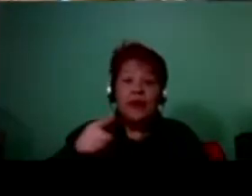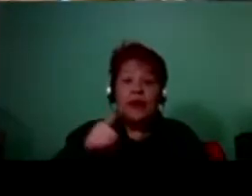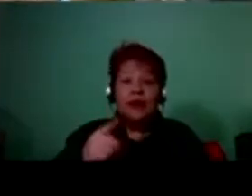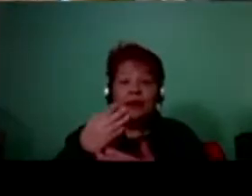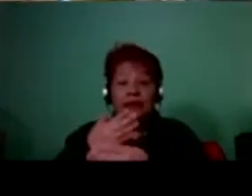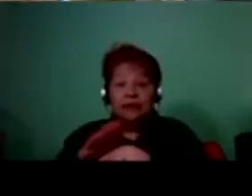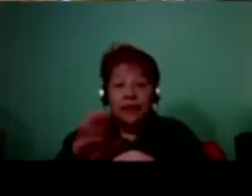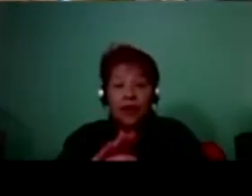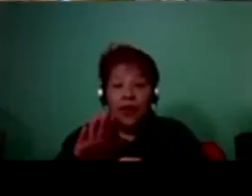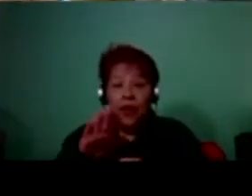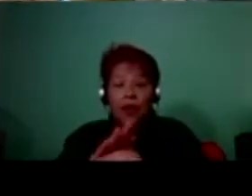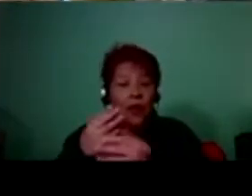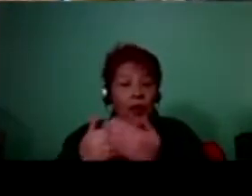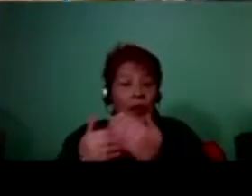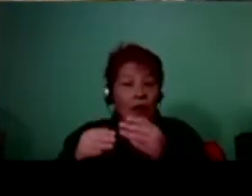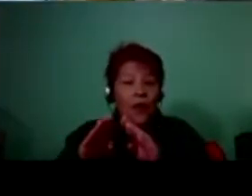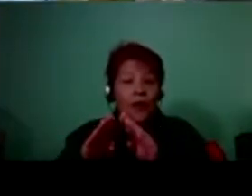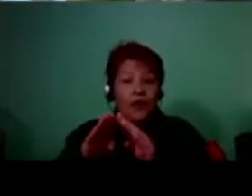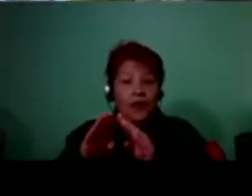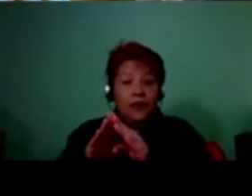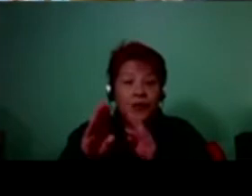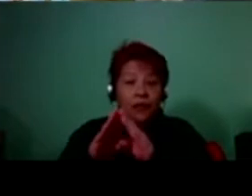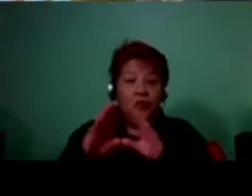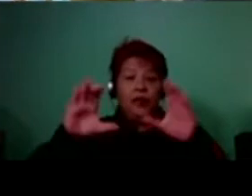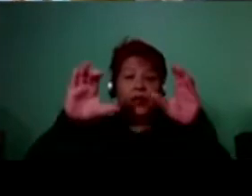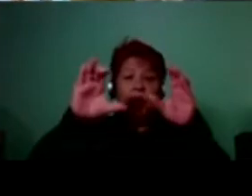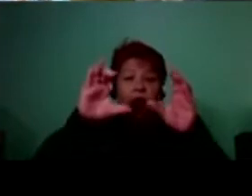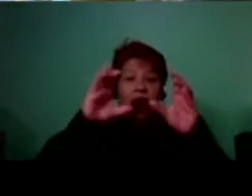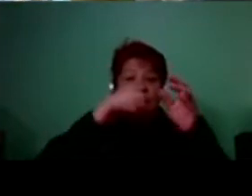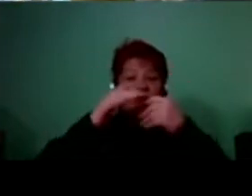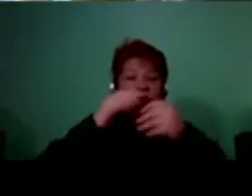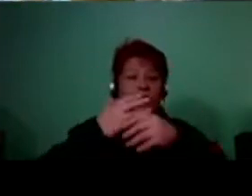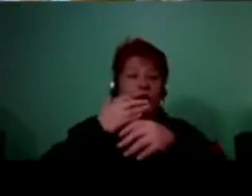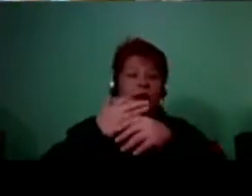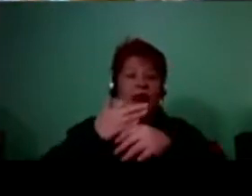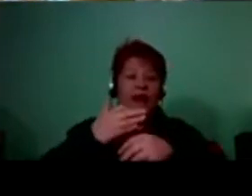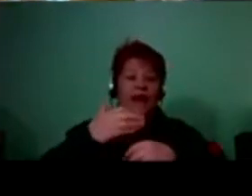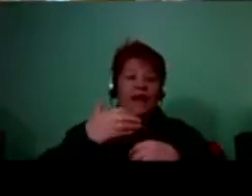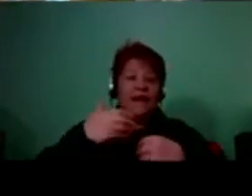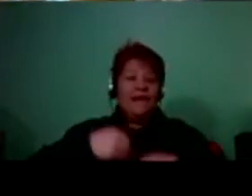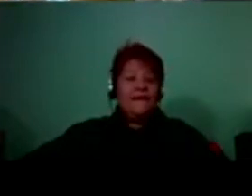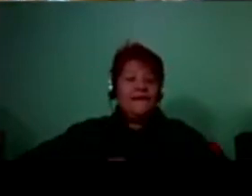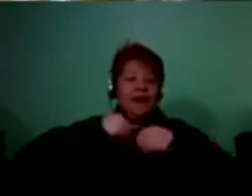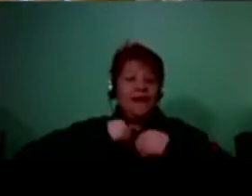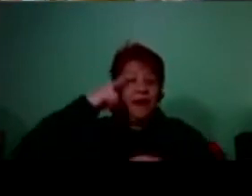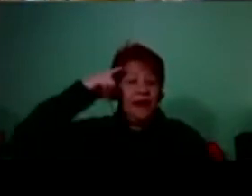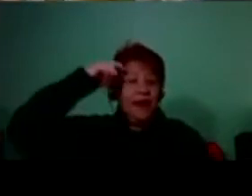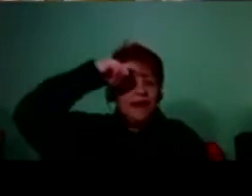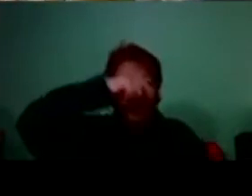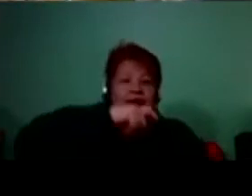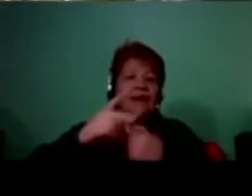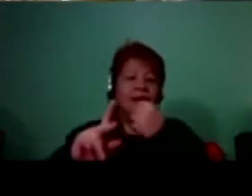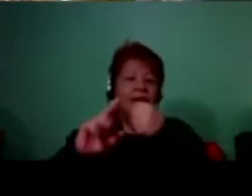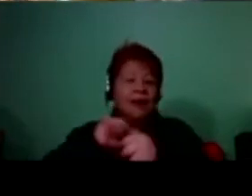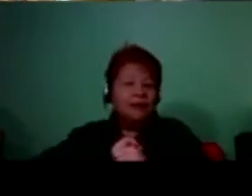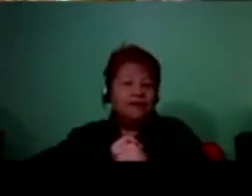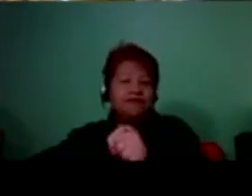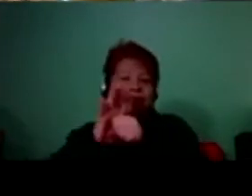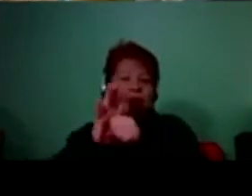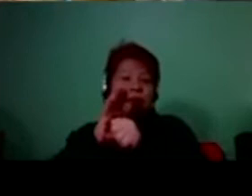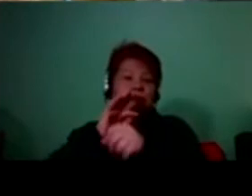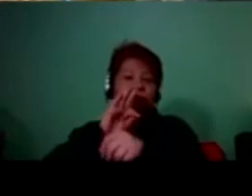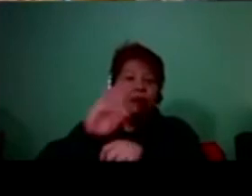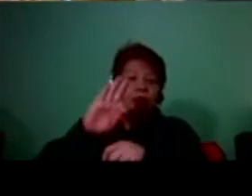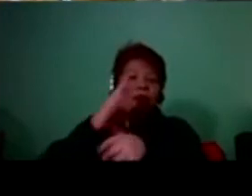derivado de los cuidados de la pandemia que estamos teniendo en esta etapa, podemos ir haciendo